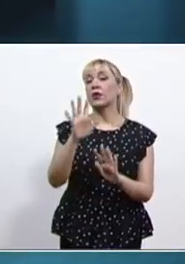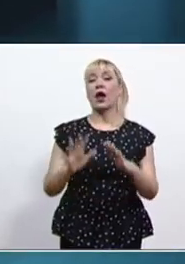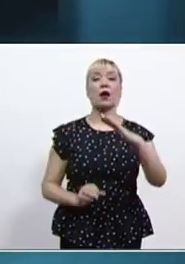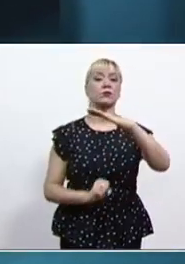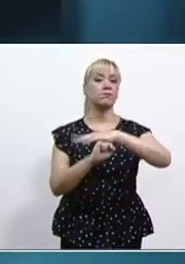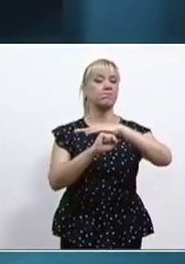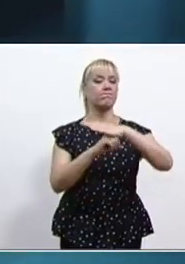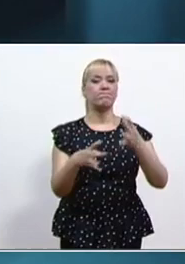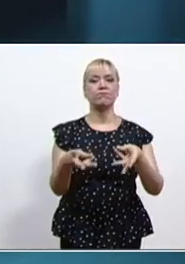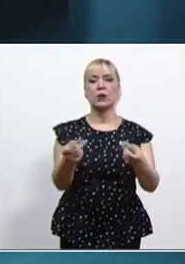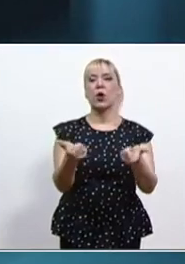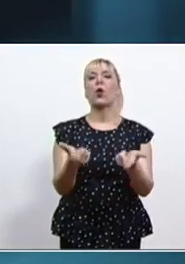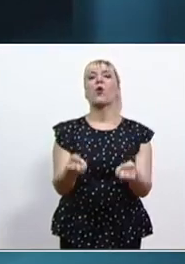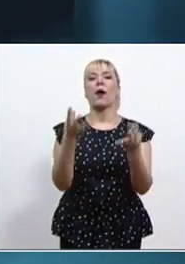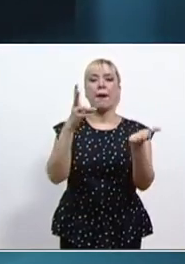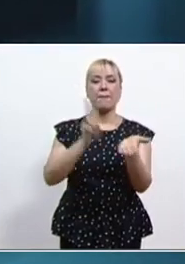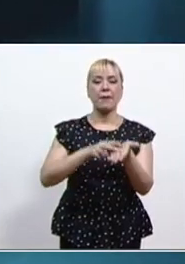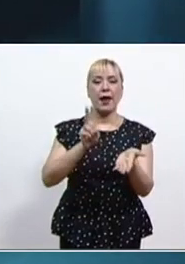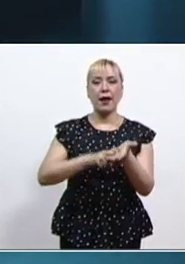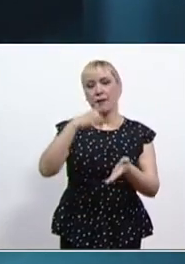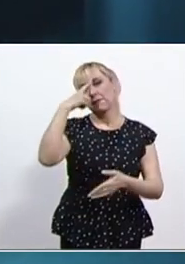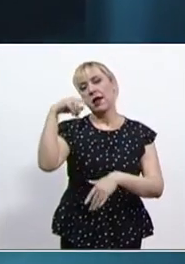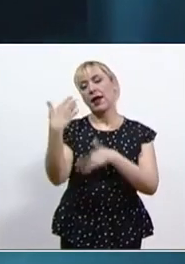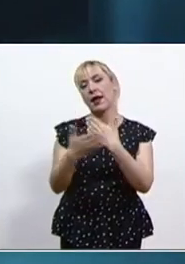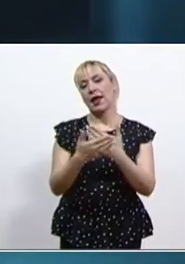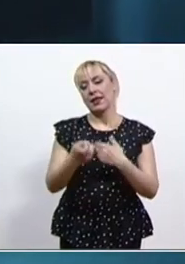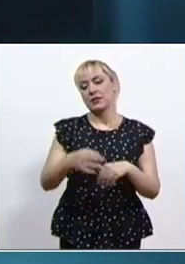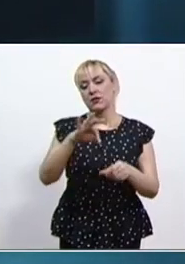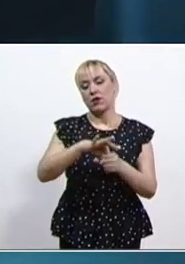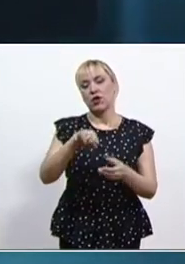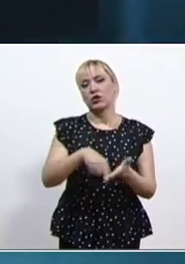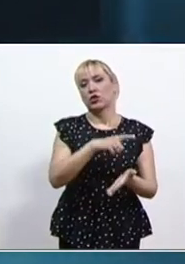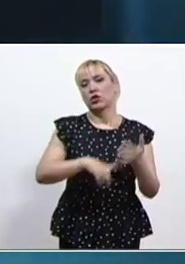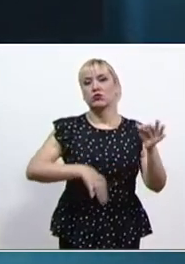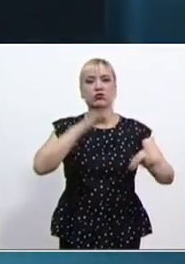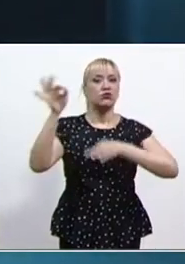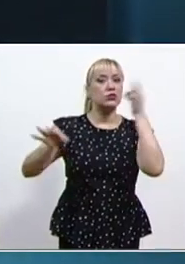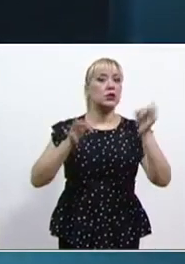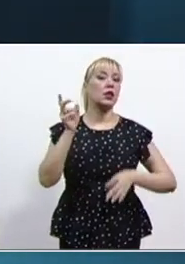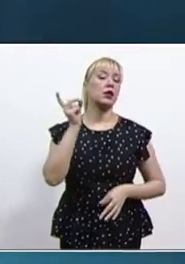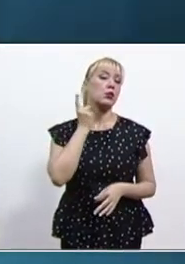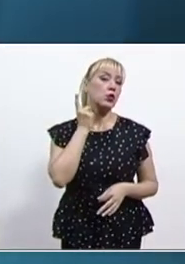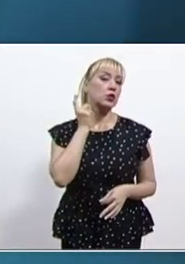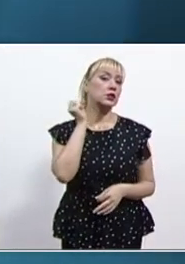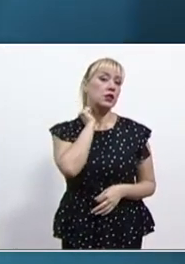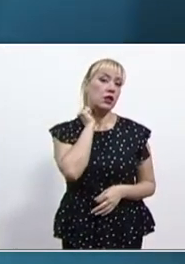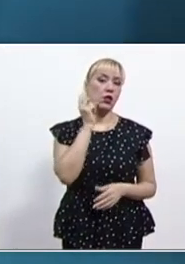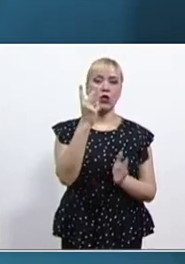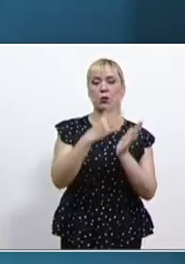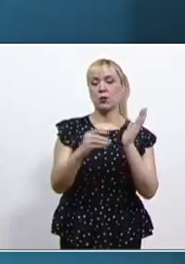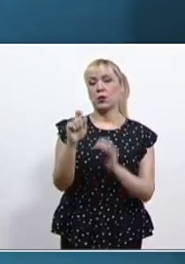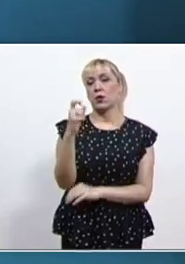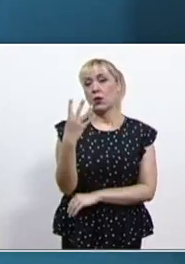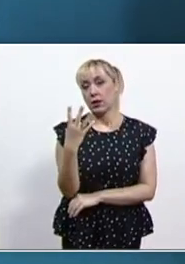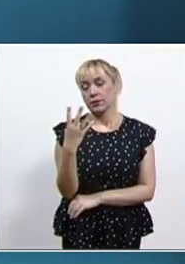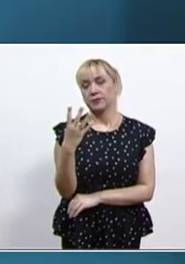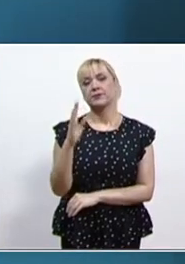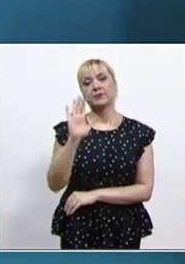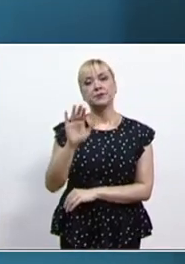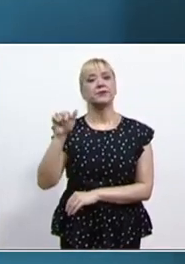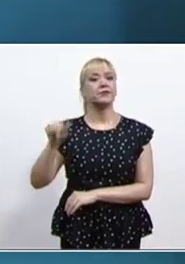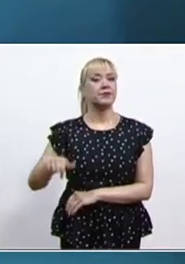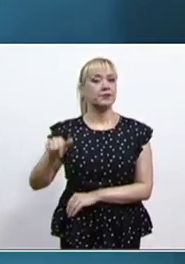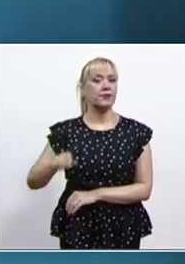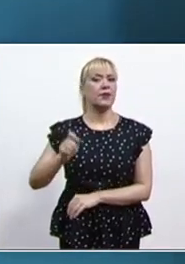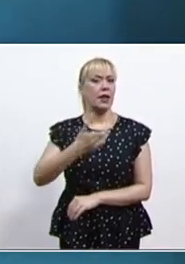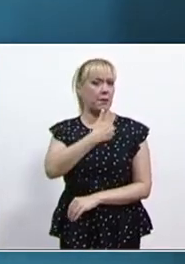de precampaña y campaña para las elecciones presidencial de diputados y senadores de 2024. En el caso de la elección para